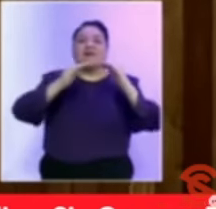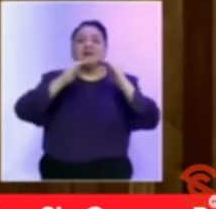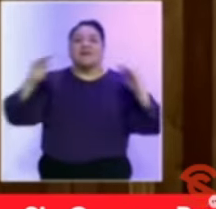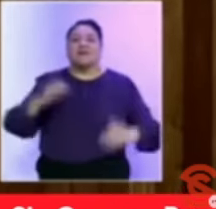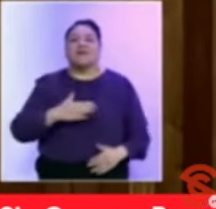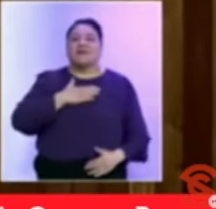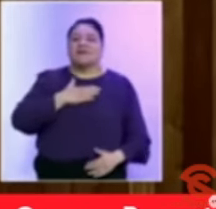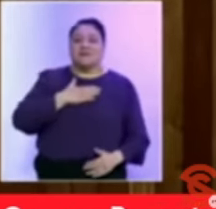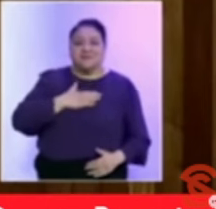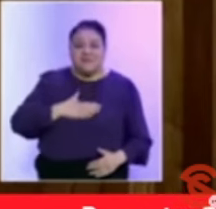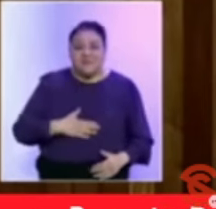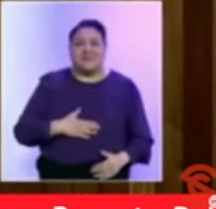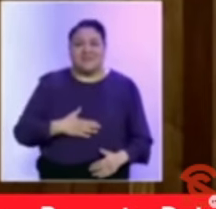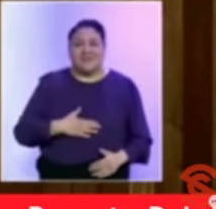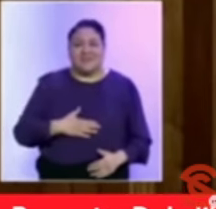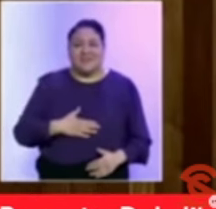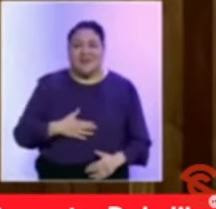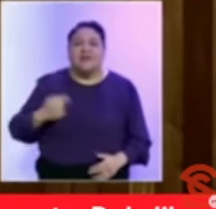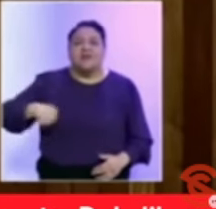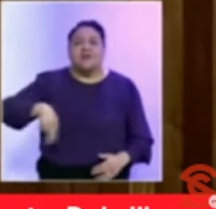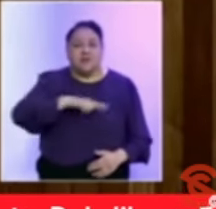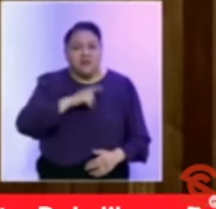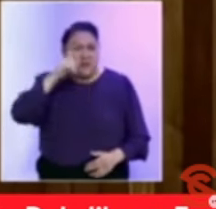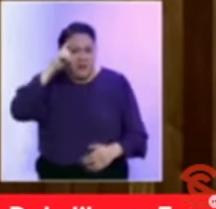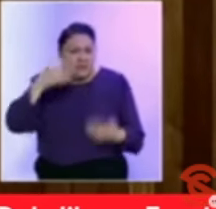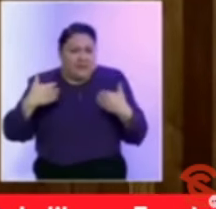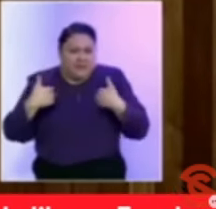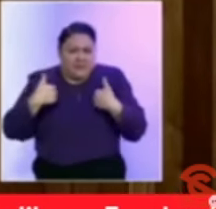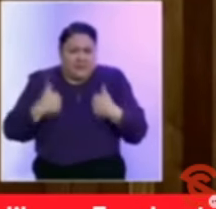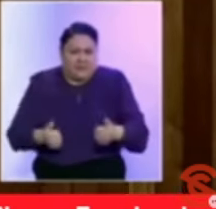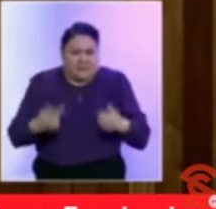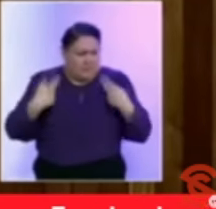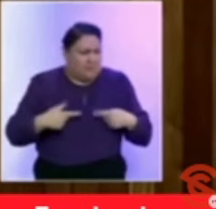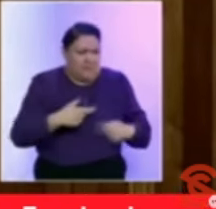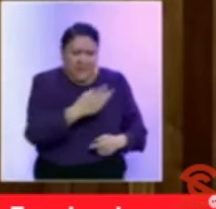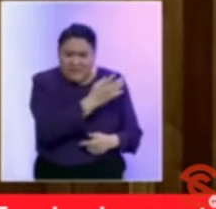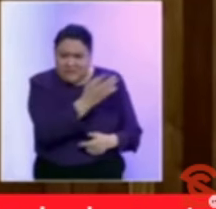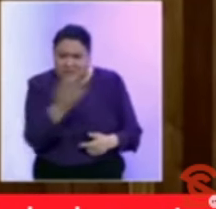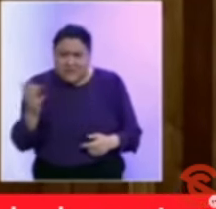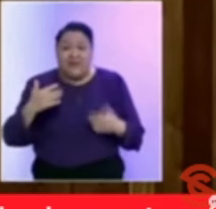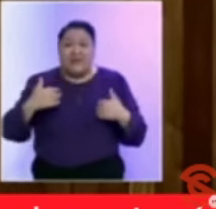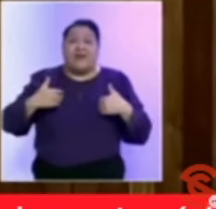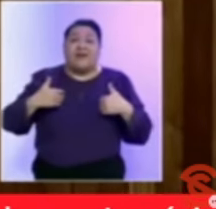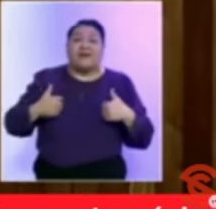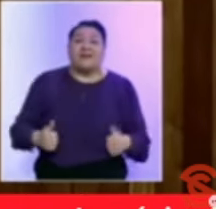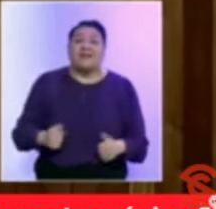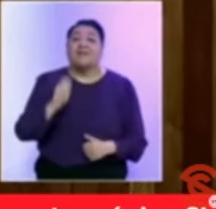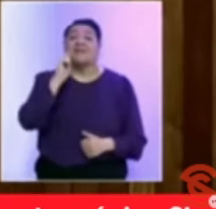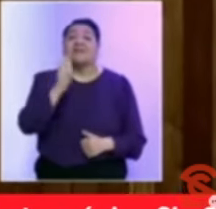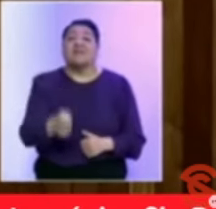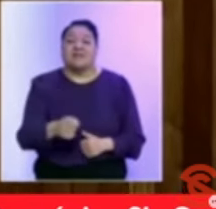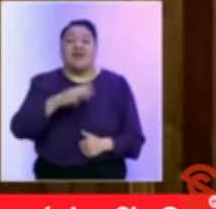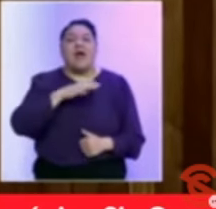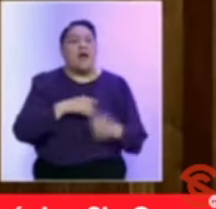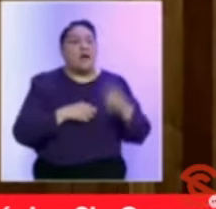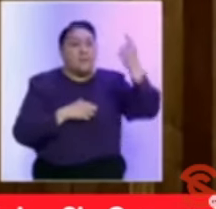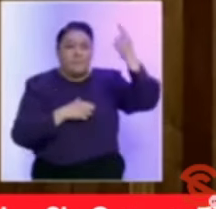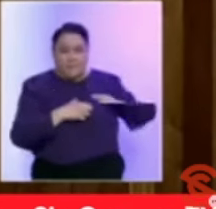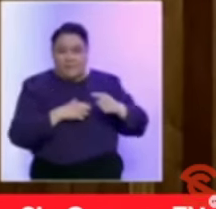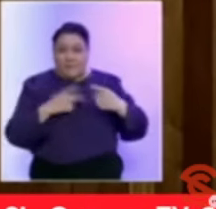justicia Debemos entender todas y todos los mexicanos que hay un mandato